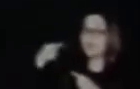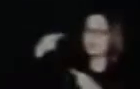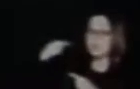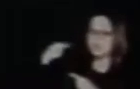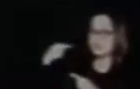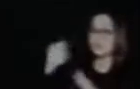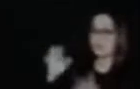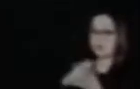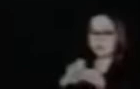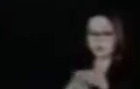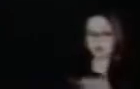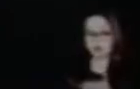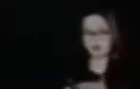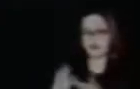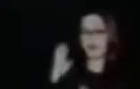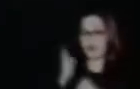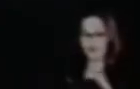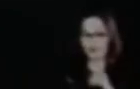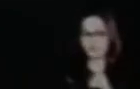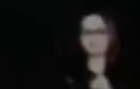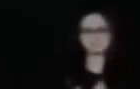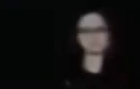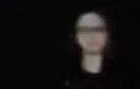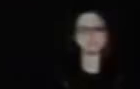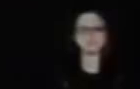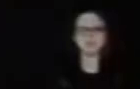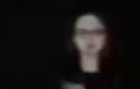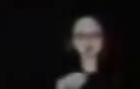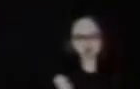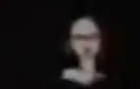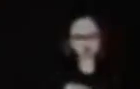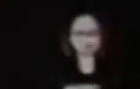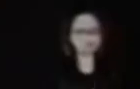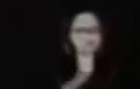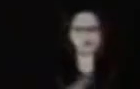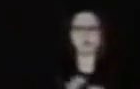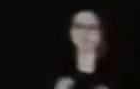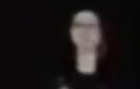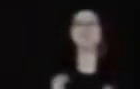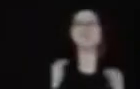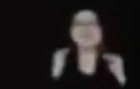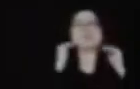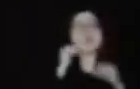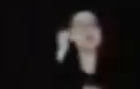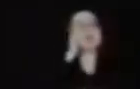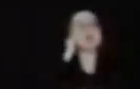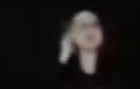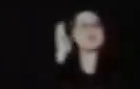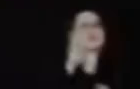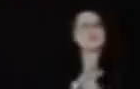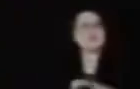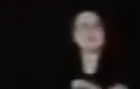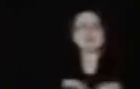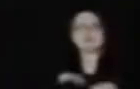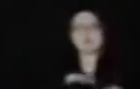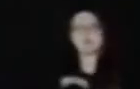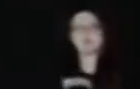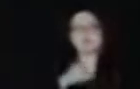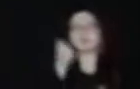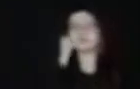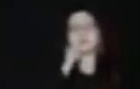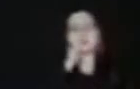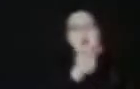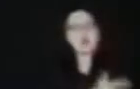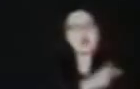nosotros, quienes mantendremos en alto el ideal y la práctica de la